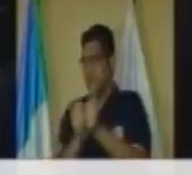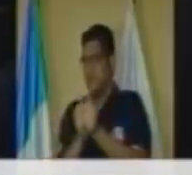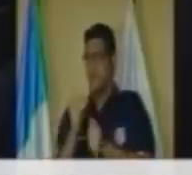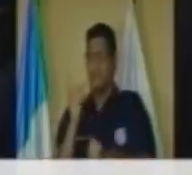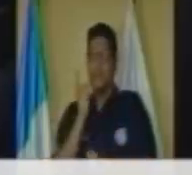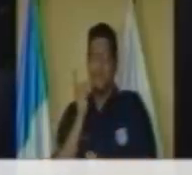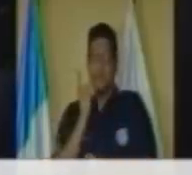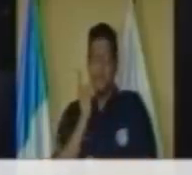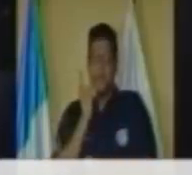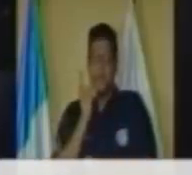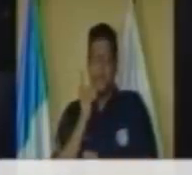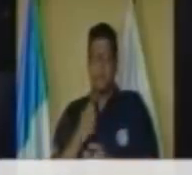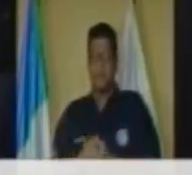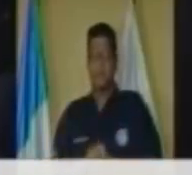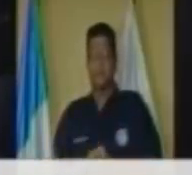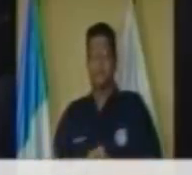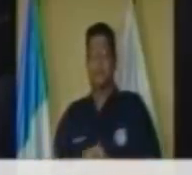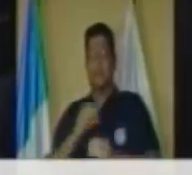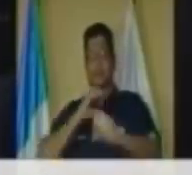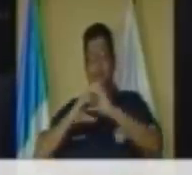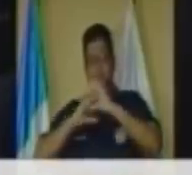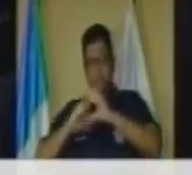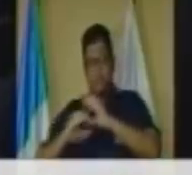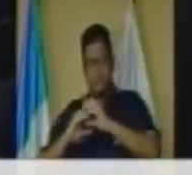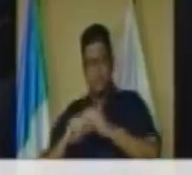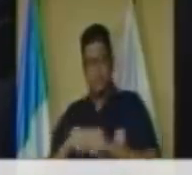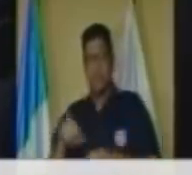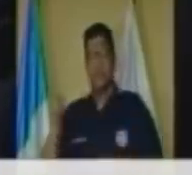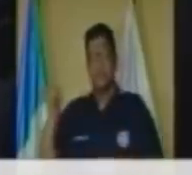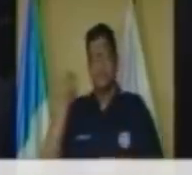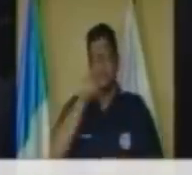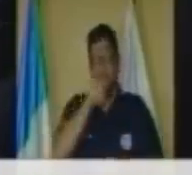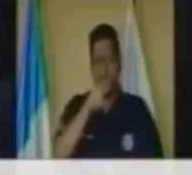la licenciada Ana Lucía Gudiel, para que vayan ustedes